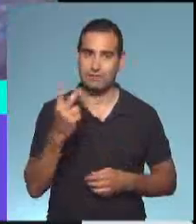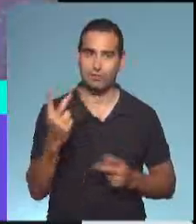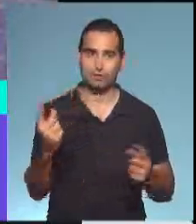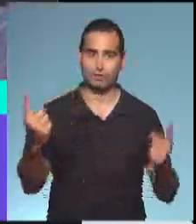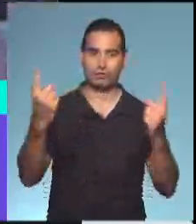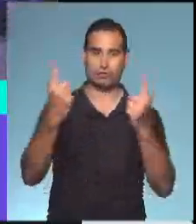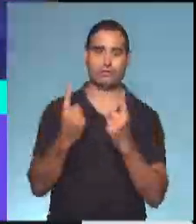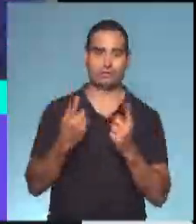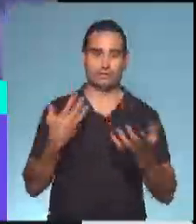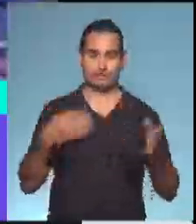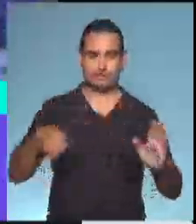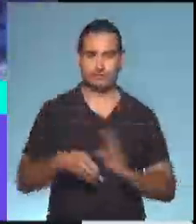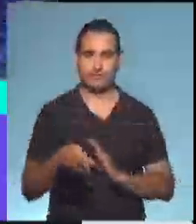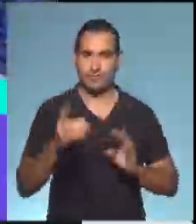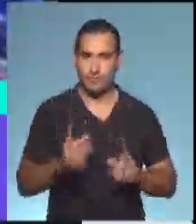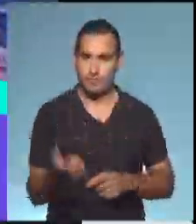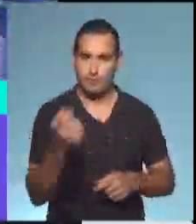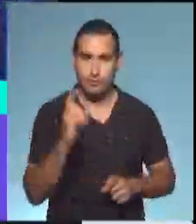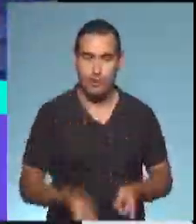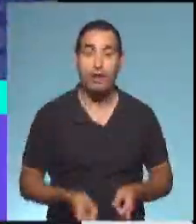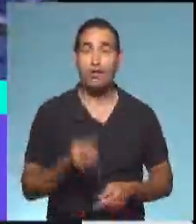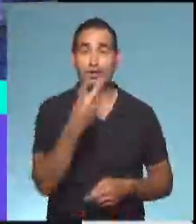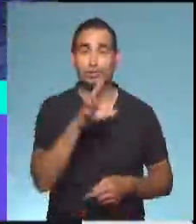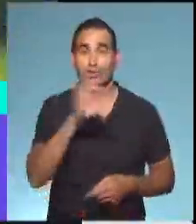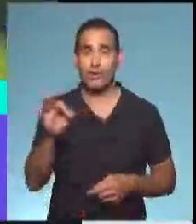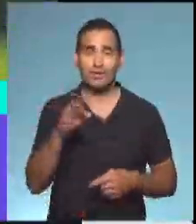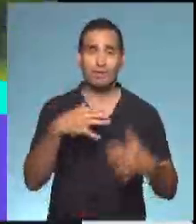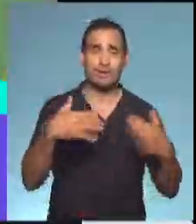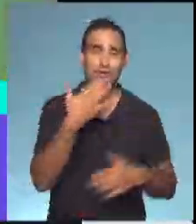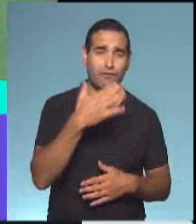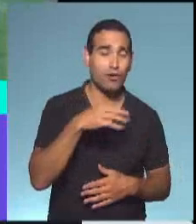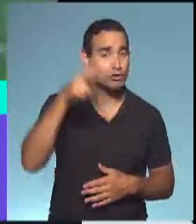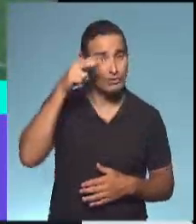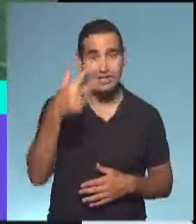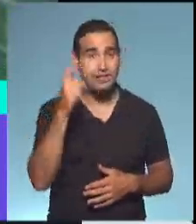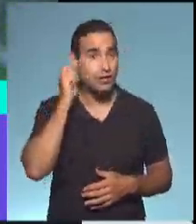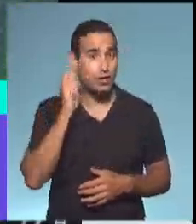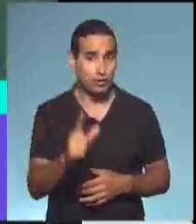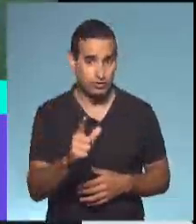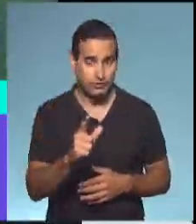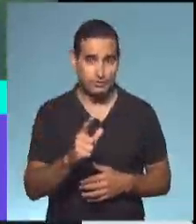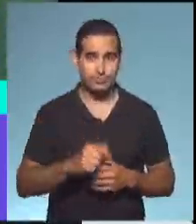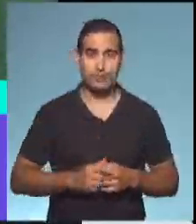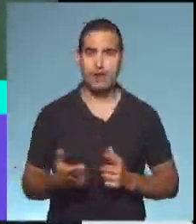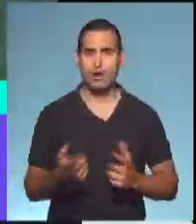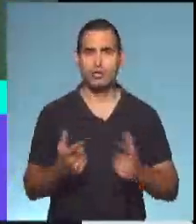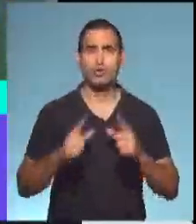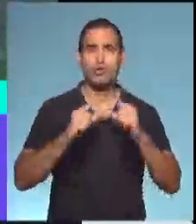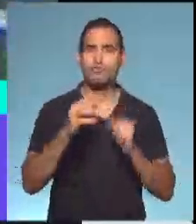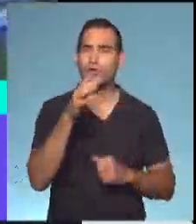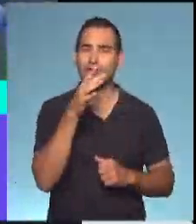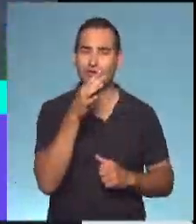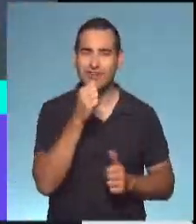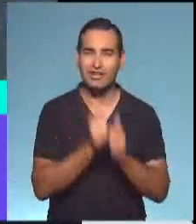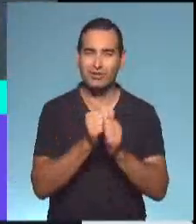con esa categoría. 250 partidos en Boca, 83 goles. El goleador número 14 en la